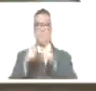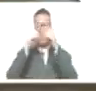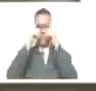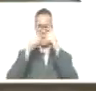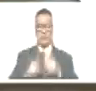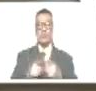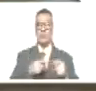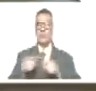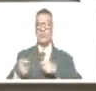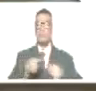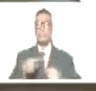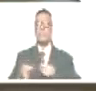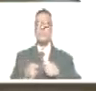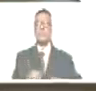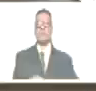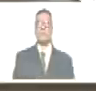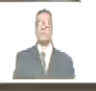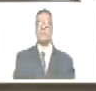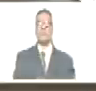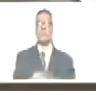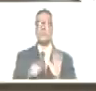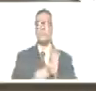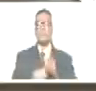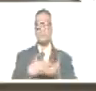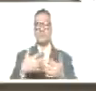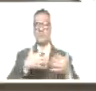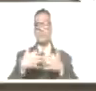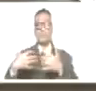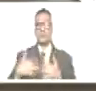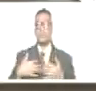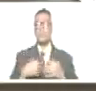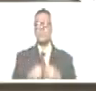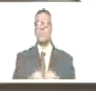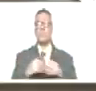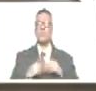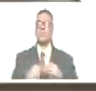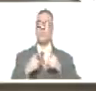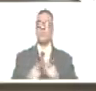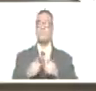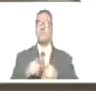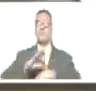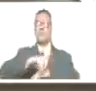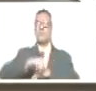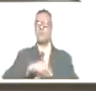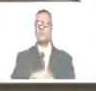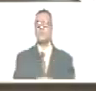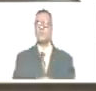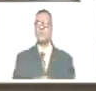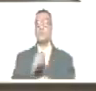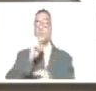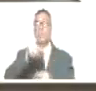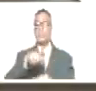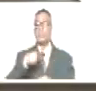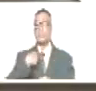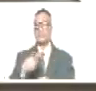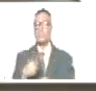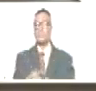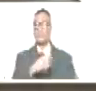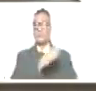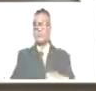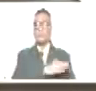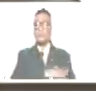acciones tendientes al combate efectivo y oportuno de la corrupción, asumiendo una conducta